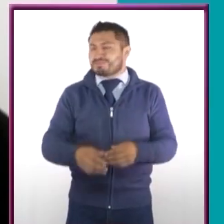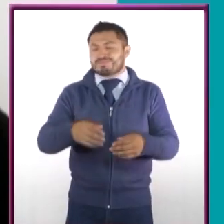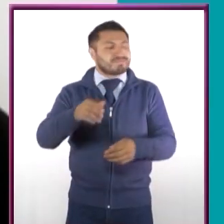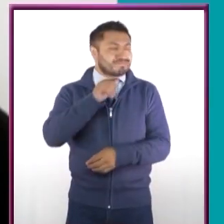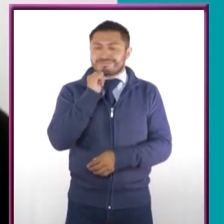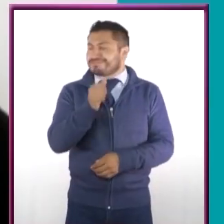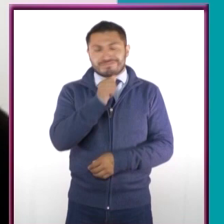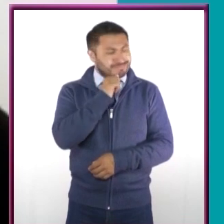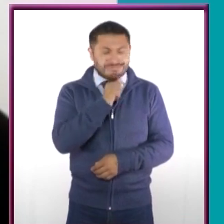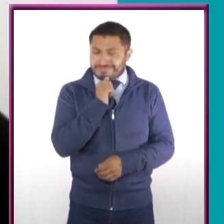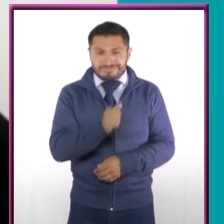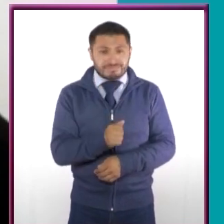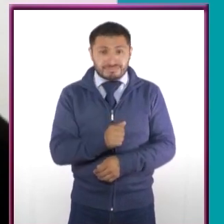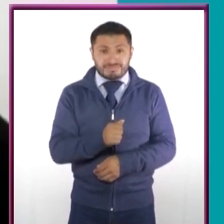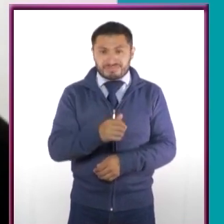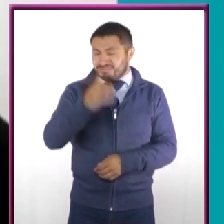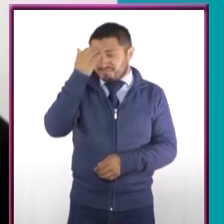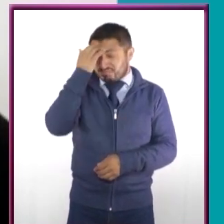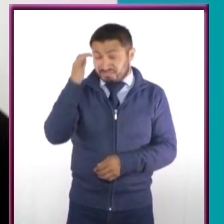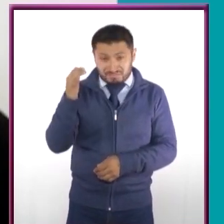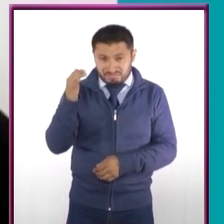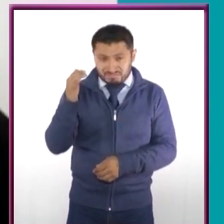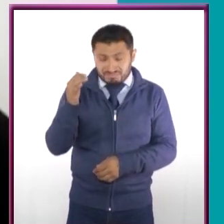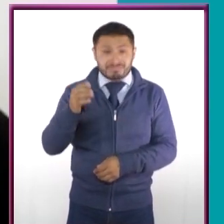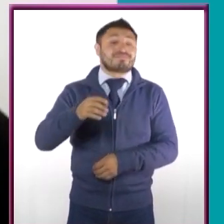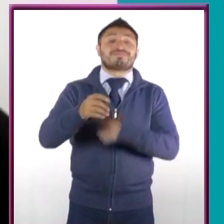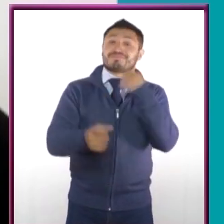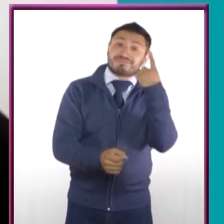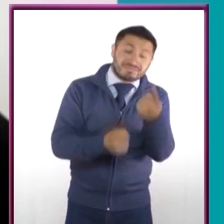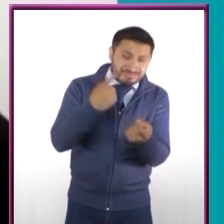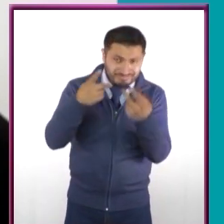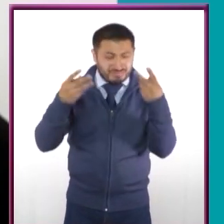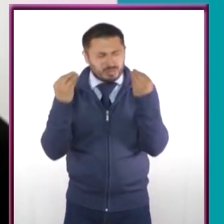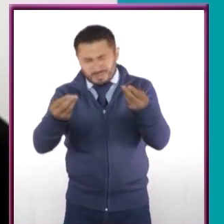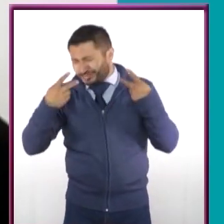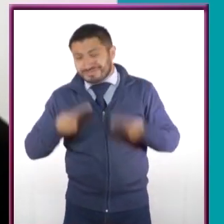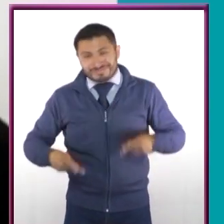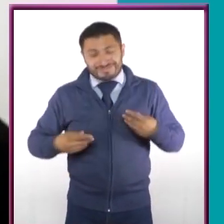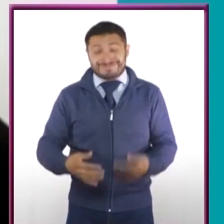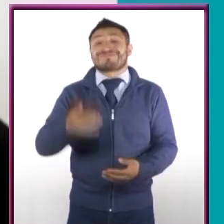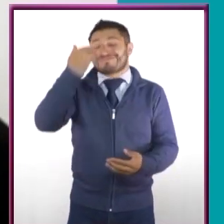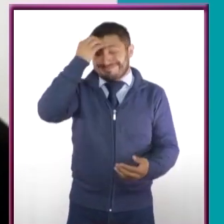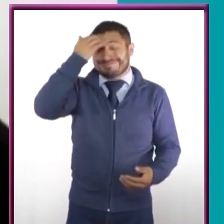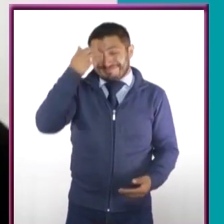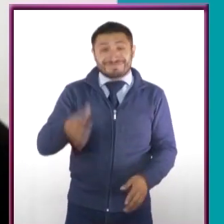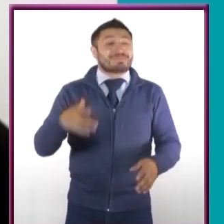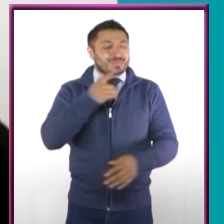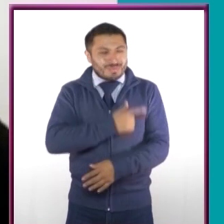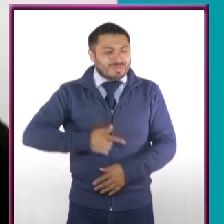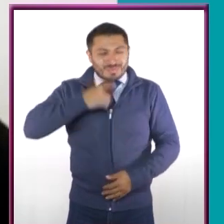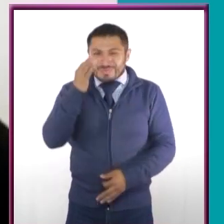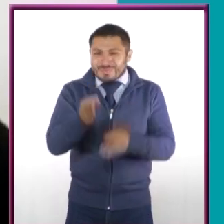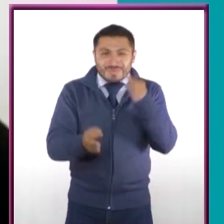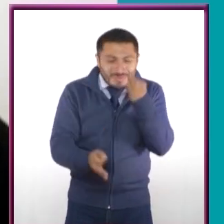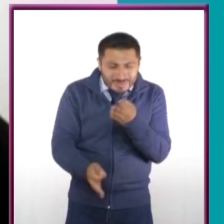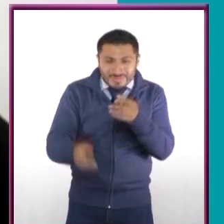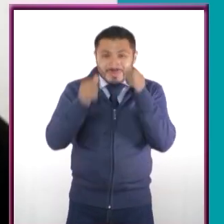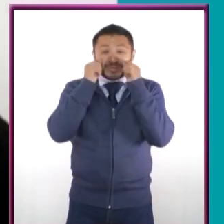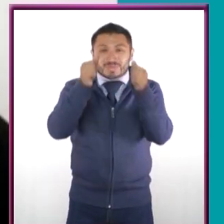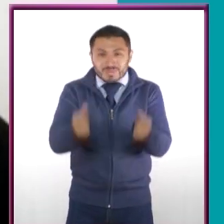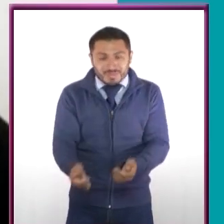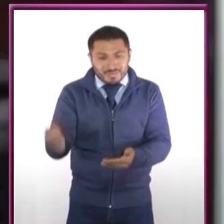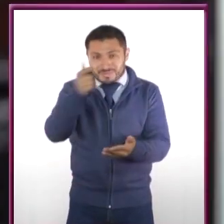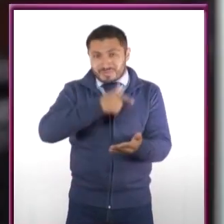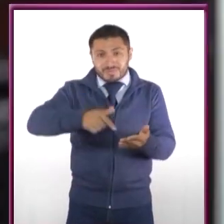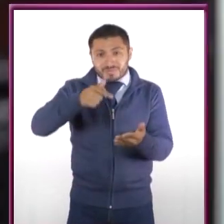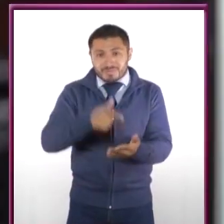han recibido con muchísima gratitud. Les emociona mucho el saber que se cuenta con un servicio dedicado